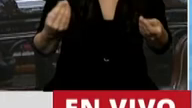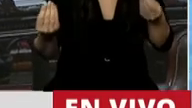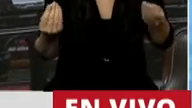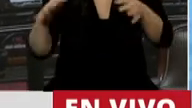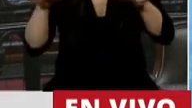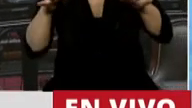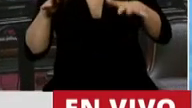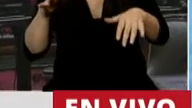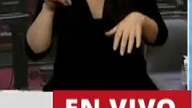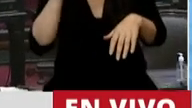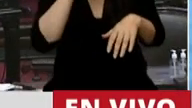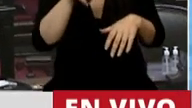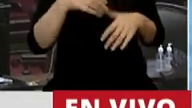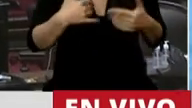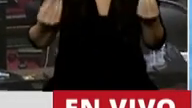mujeres en la Argentina.